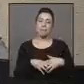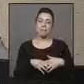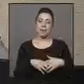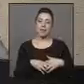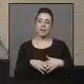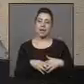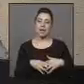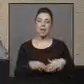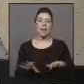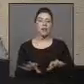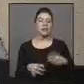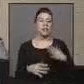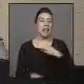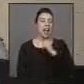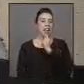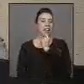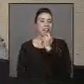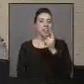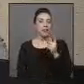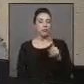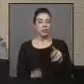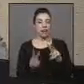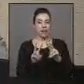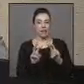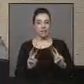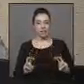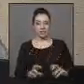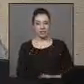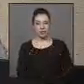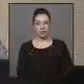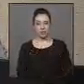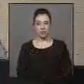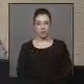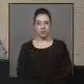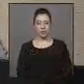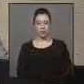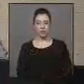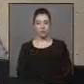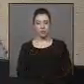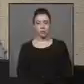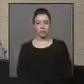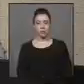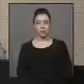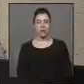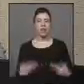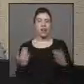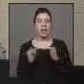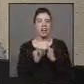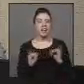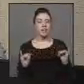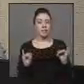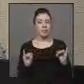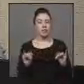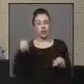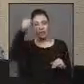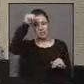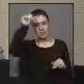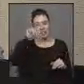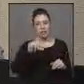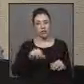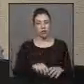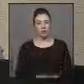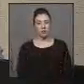de los hechos ya denunciados en esta intervención y entrega información sobre las sanciones